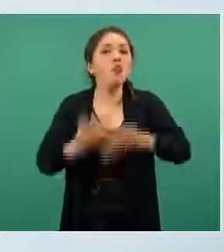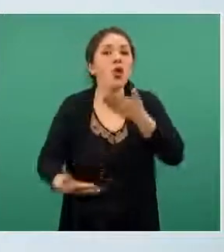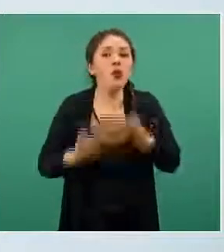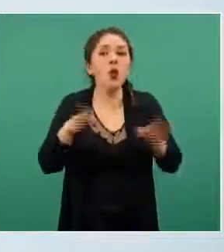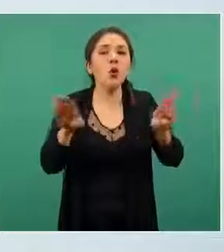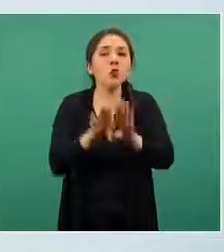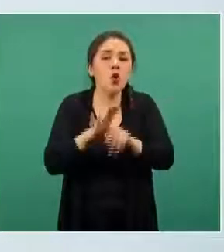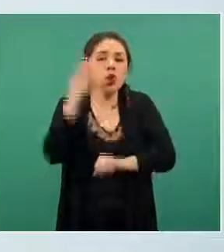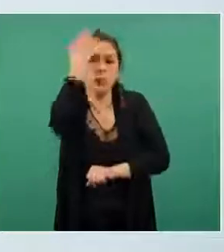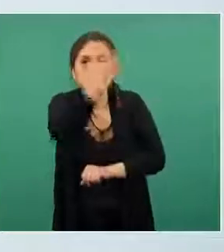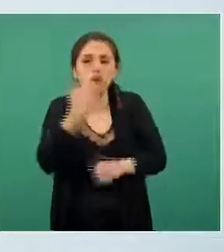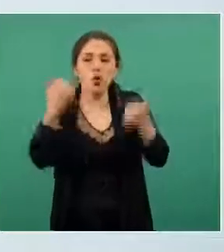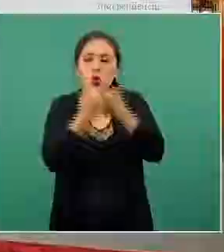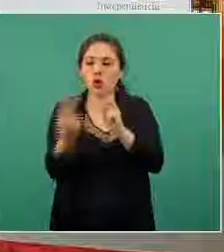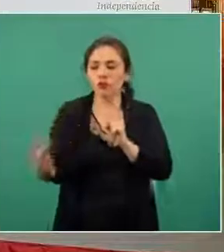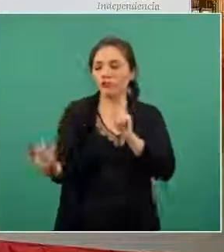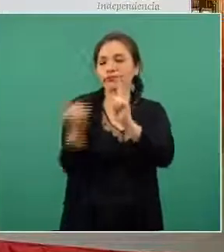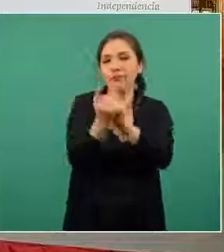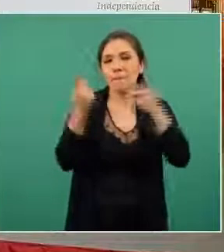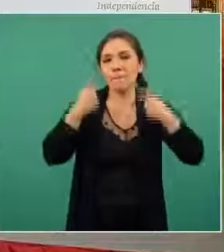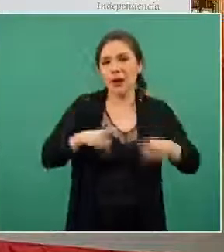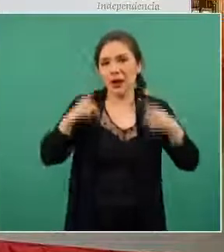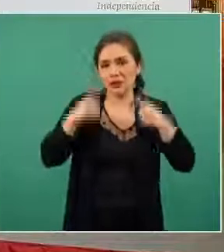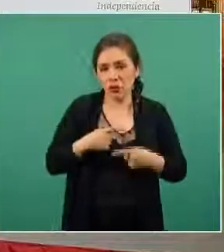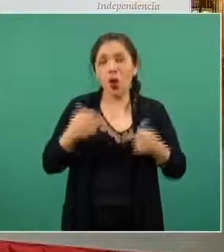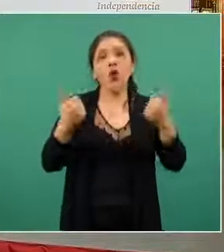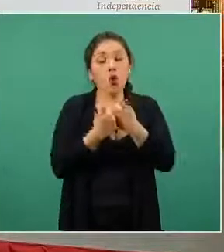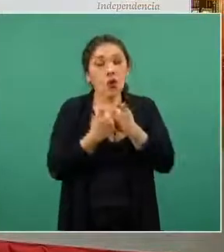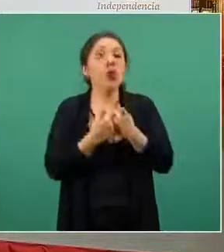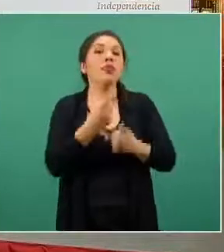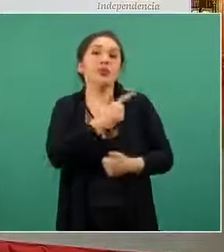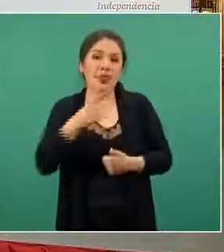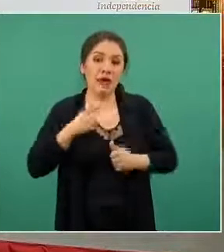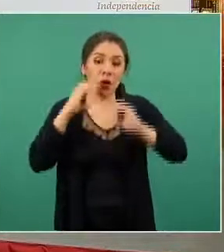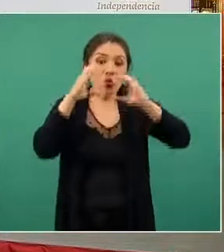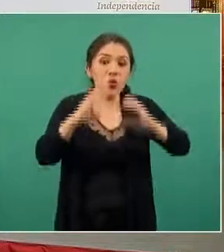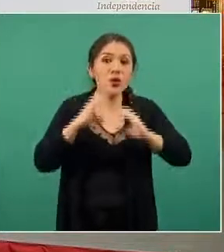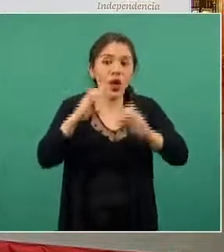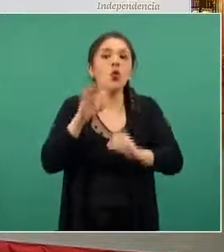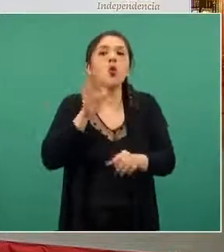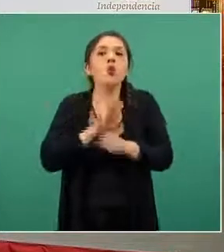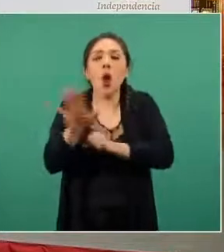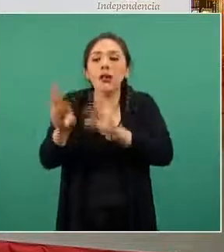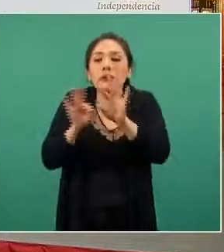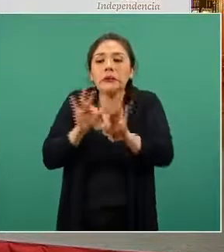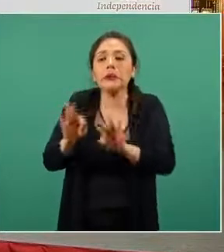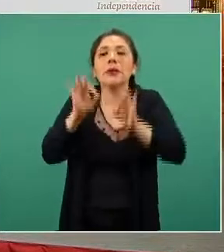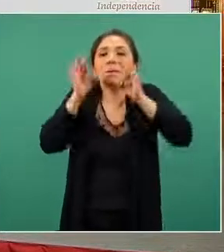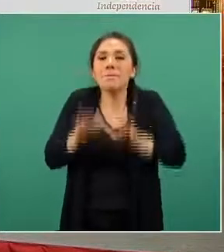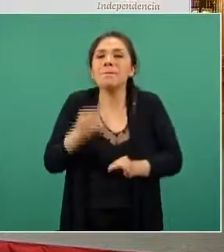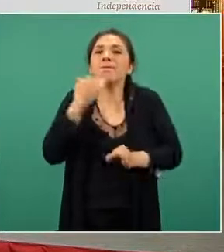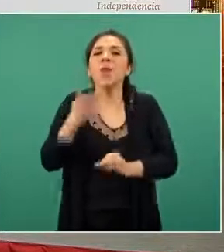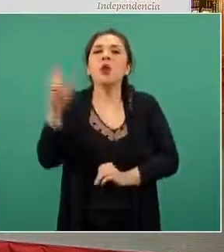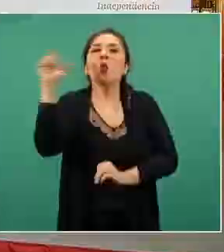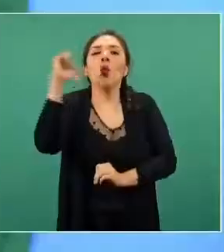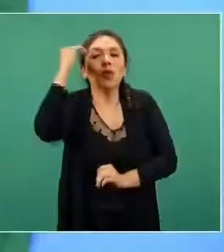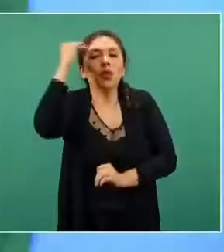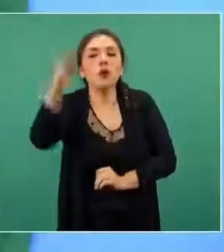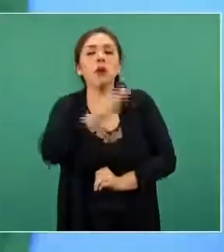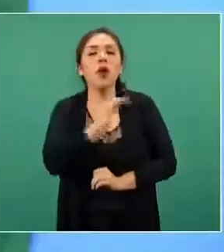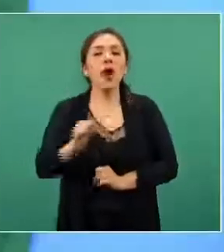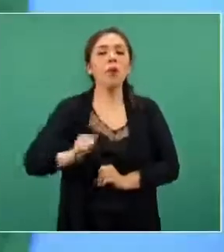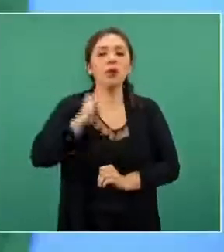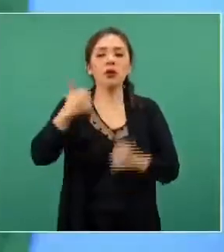de valoración de pacientes a distancia, también seleccionar específicamente cuáles son las patologías o el momento de seguimiento que se puede